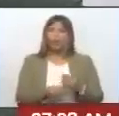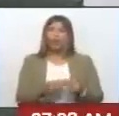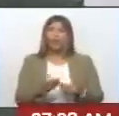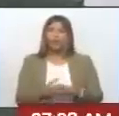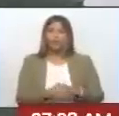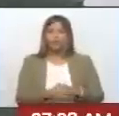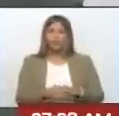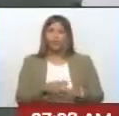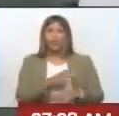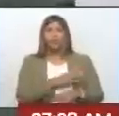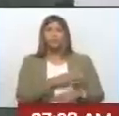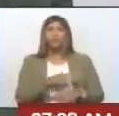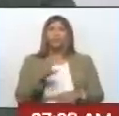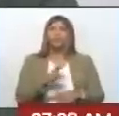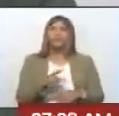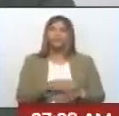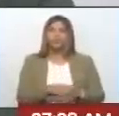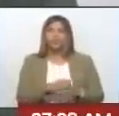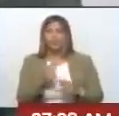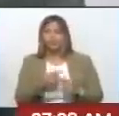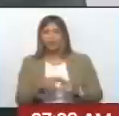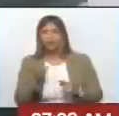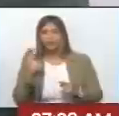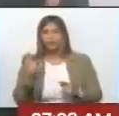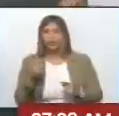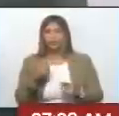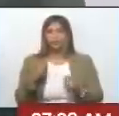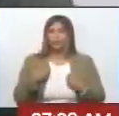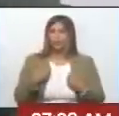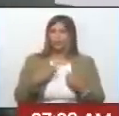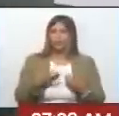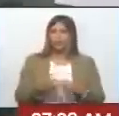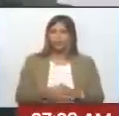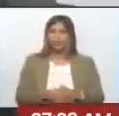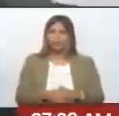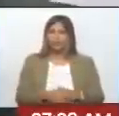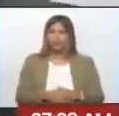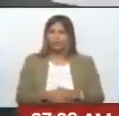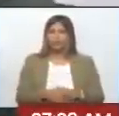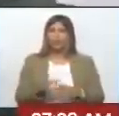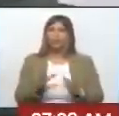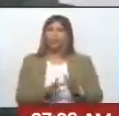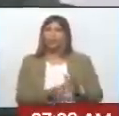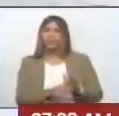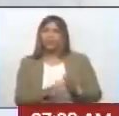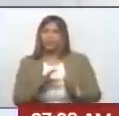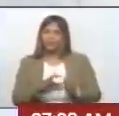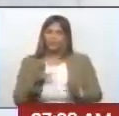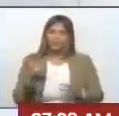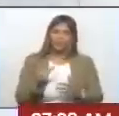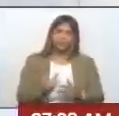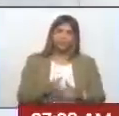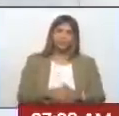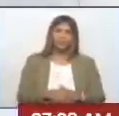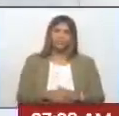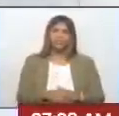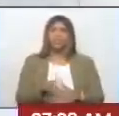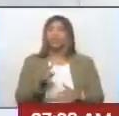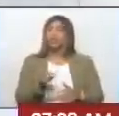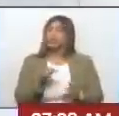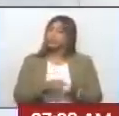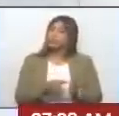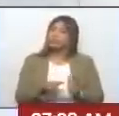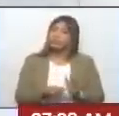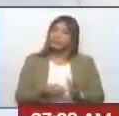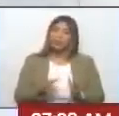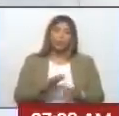la oposición venezolana en el exterior para vivir? Ah, no, con los que se han robado del país. Hay que ver lo que eso significa. Porque